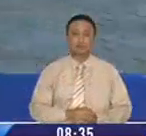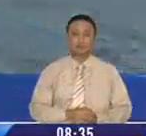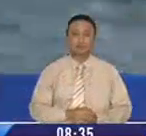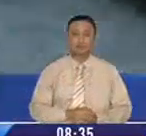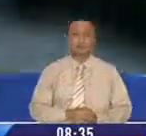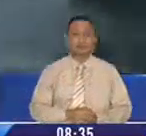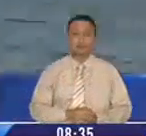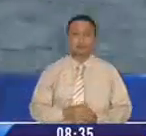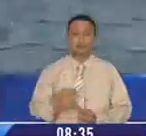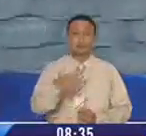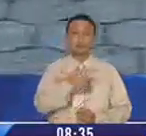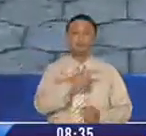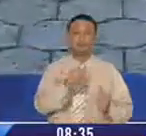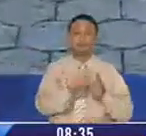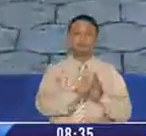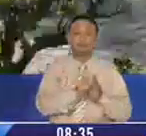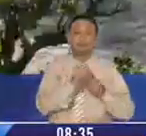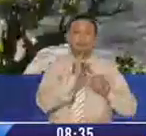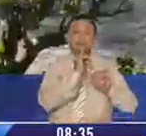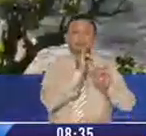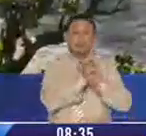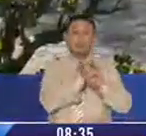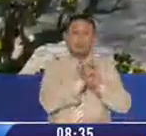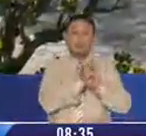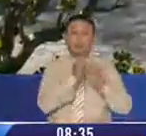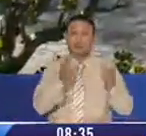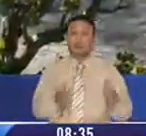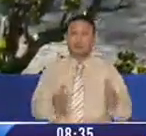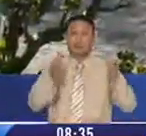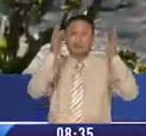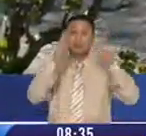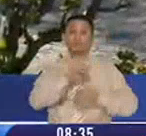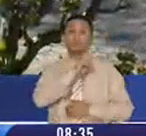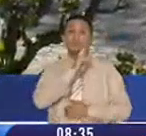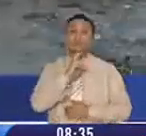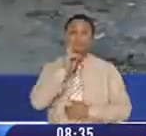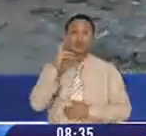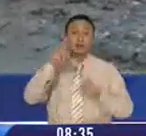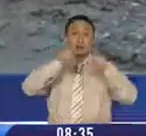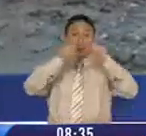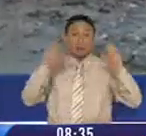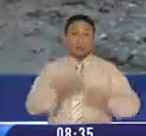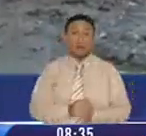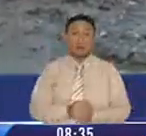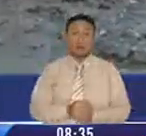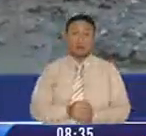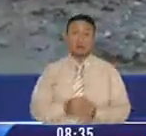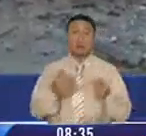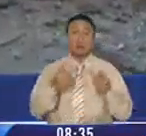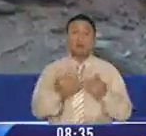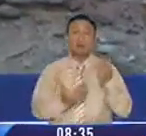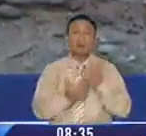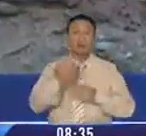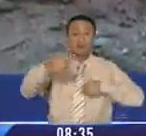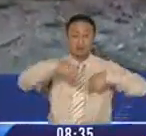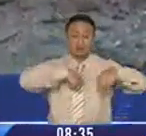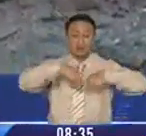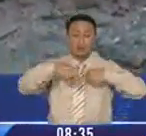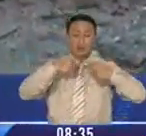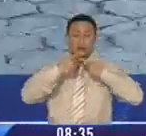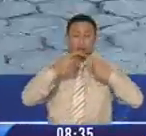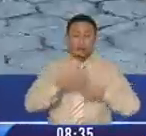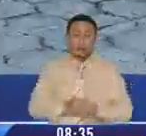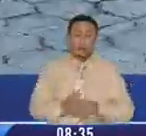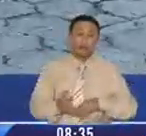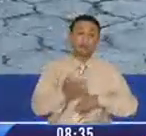la zona hay una iglesia con alta concurrencia, edificios de vivienda, restaurantes y empresas. Además, hay nuevas rutas de transporte público que desde hace